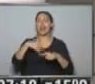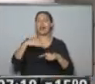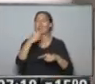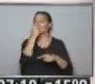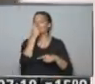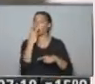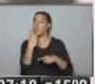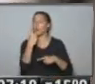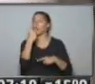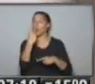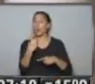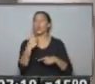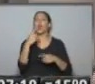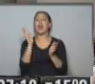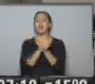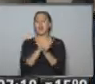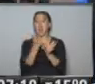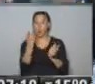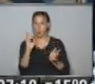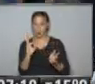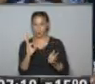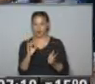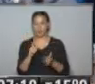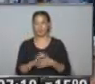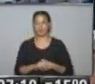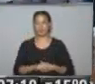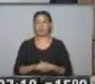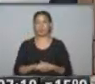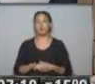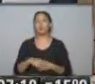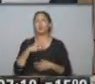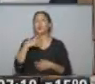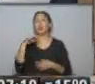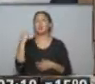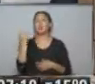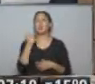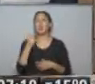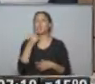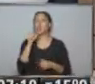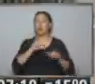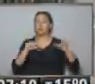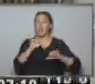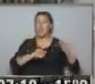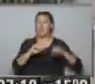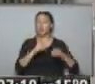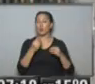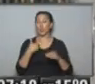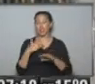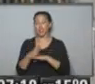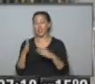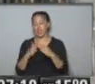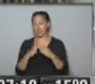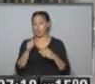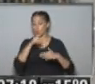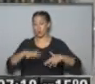40. Lo más necesario que yo le estoy haciendo en los últimos comentarios es de los artículos de limpieza, porque cuando vos entras a tu casa después